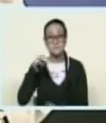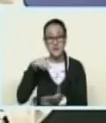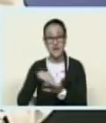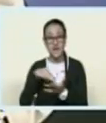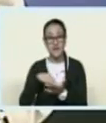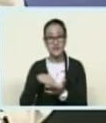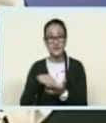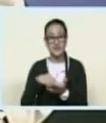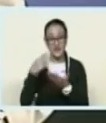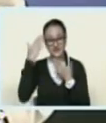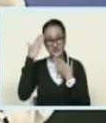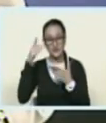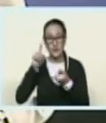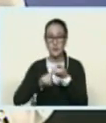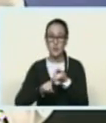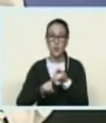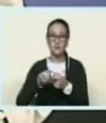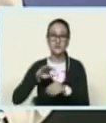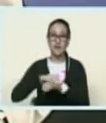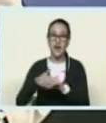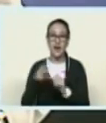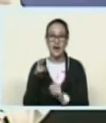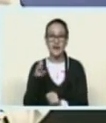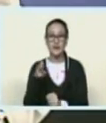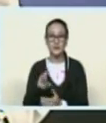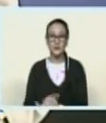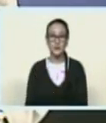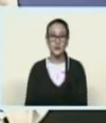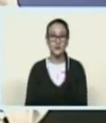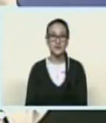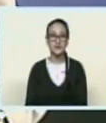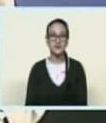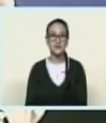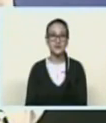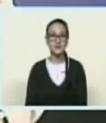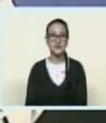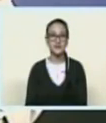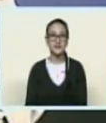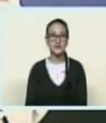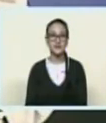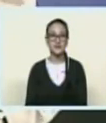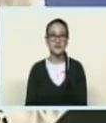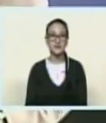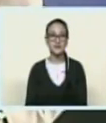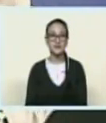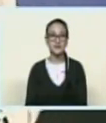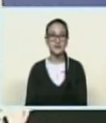Estado Miranda, nueva primera dama, a sus hijos.